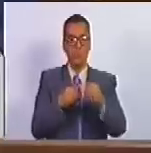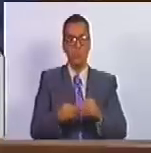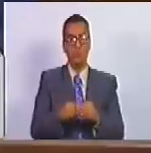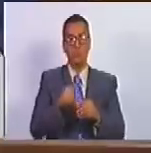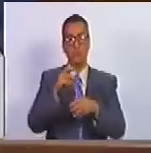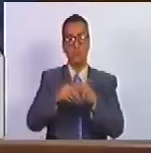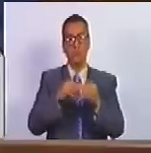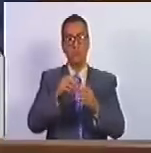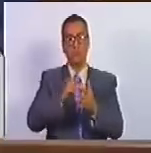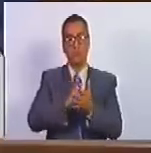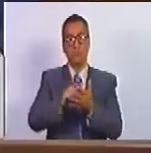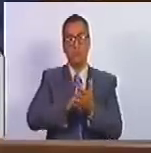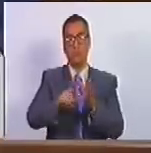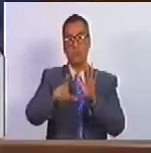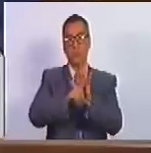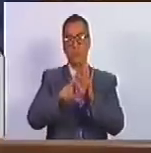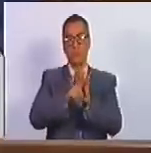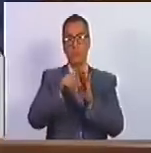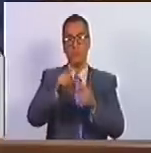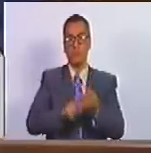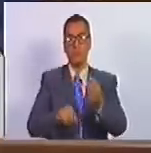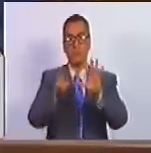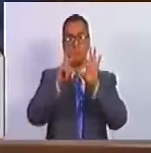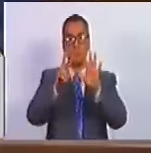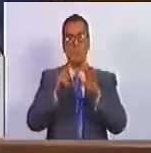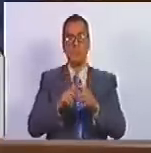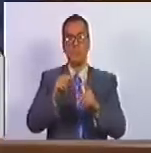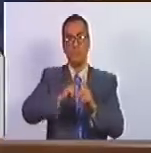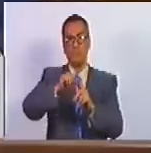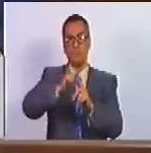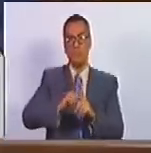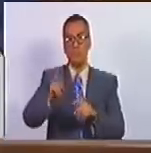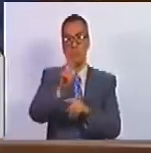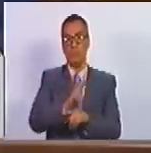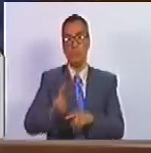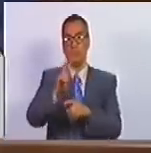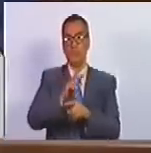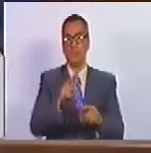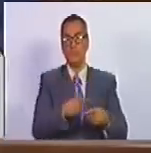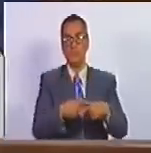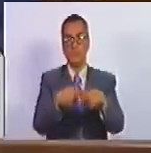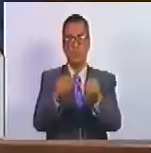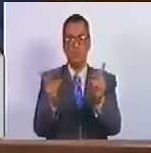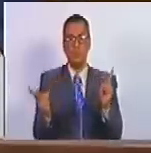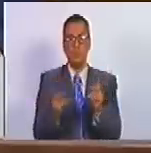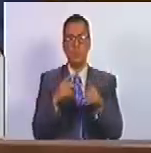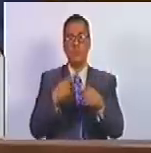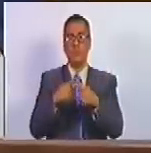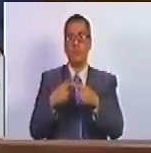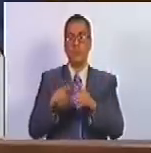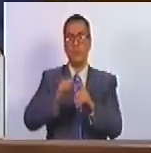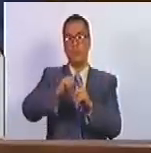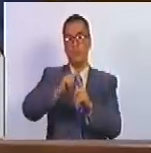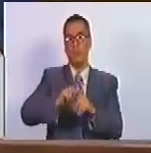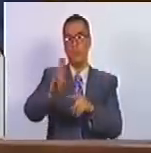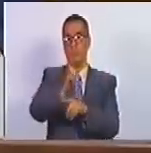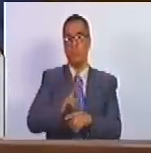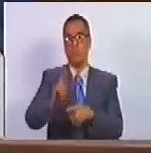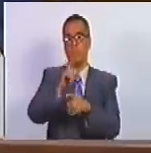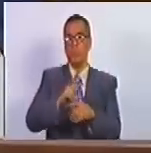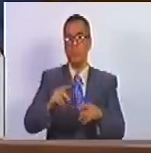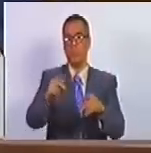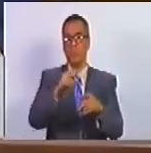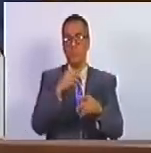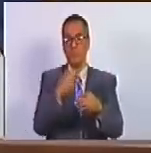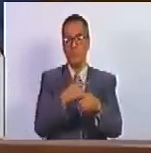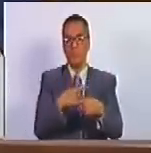lo previsto en esta ley. 7. Tasa por uso de bienes públicos. Comprende cualquier tasa por el uso de bienes